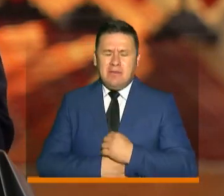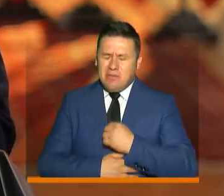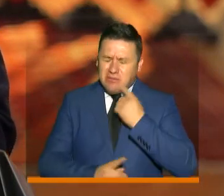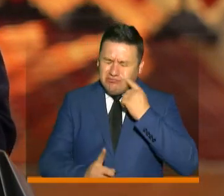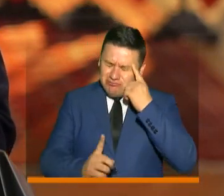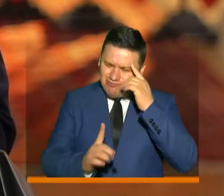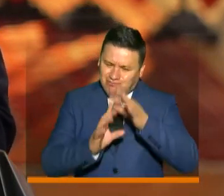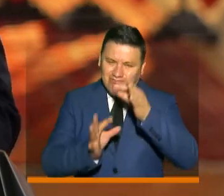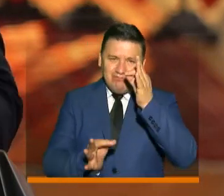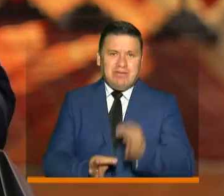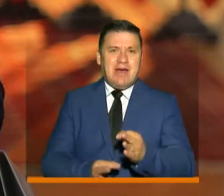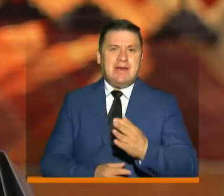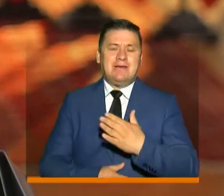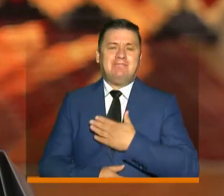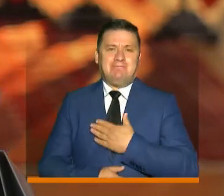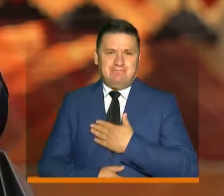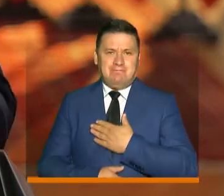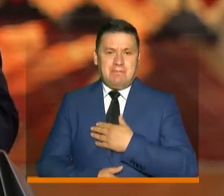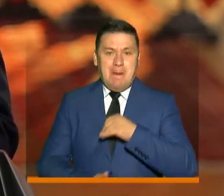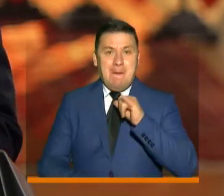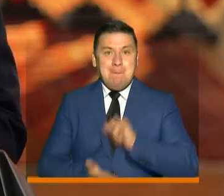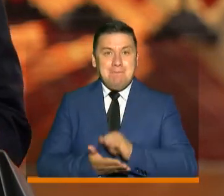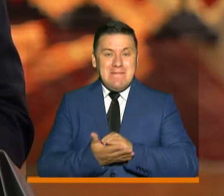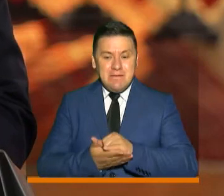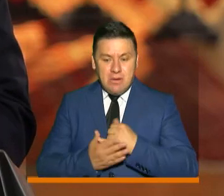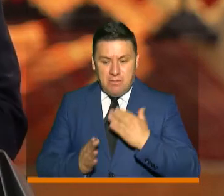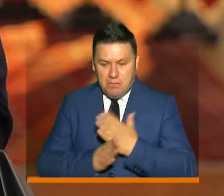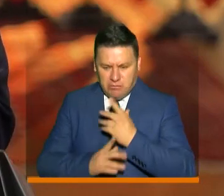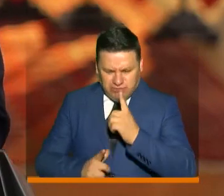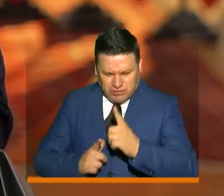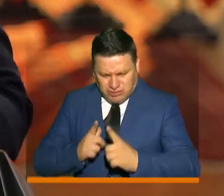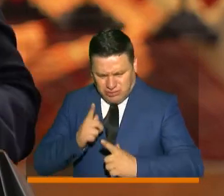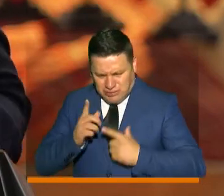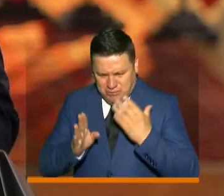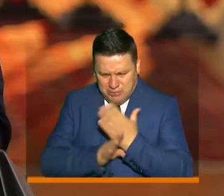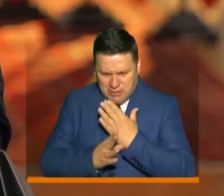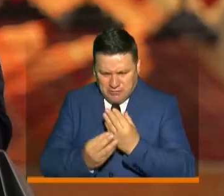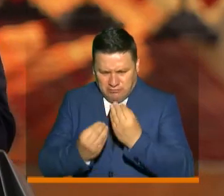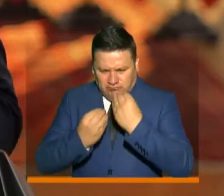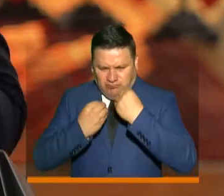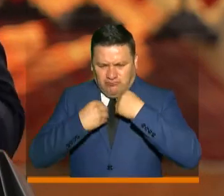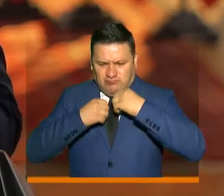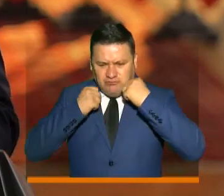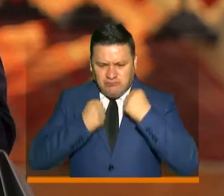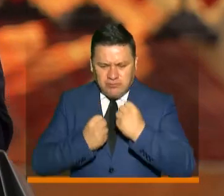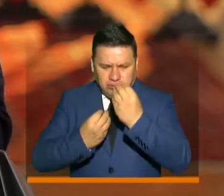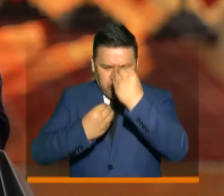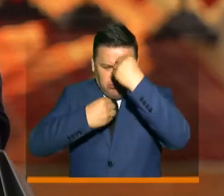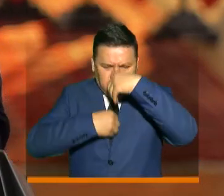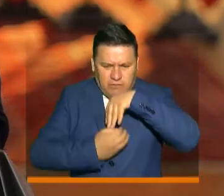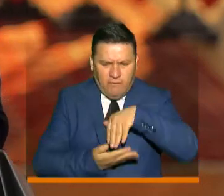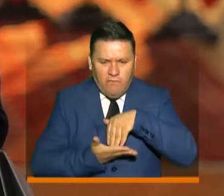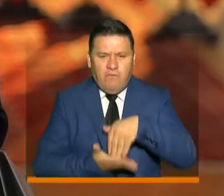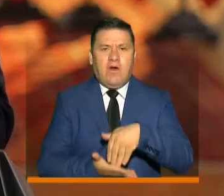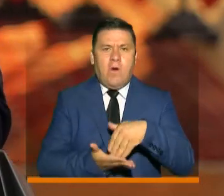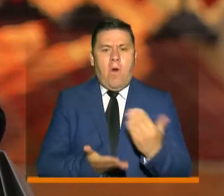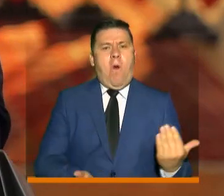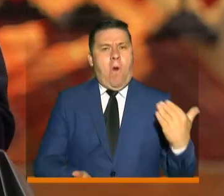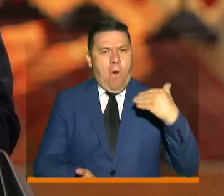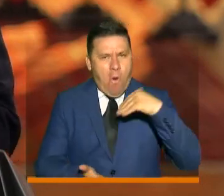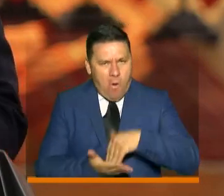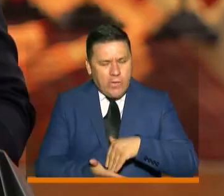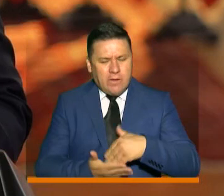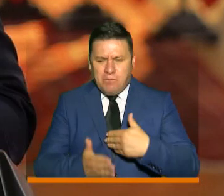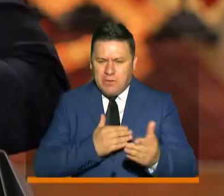certeza de que esa misma resiliencia que nos ha fortalecido en el pasado lo hará de nuevo y